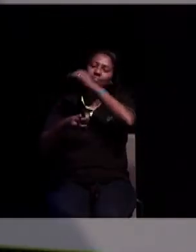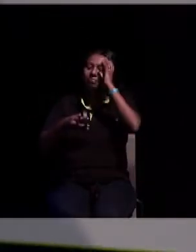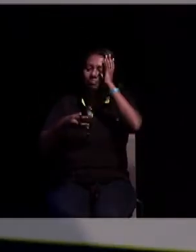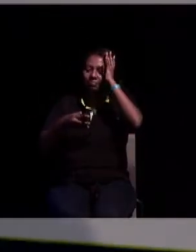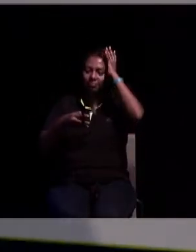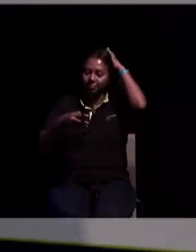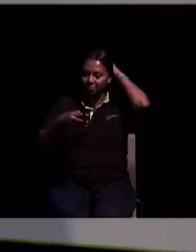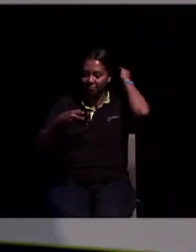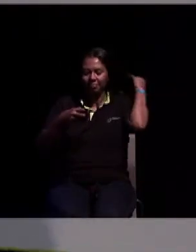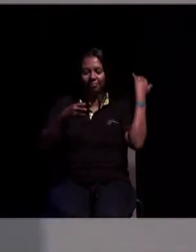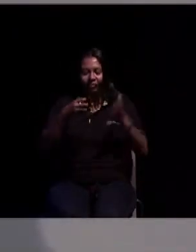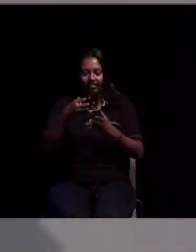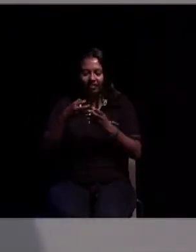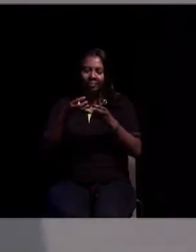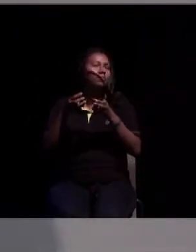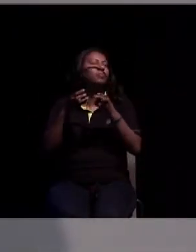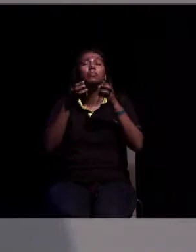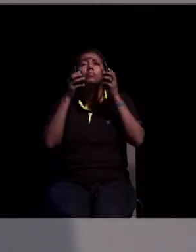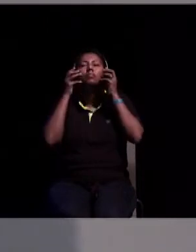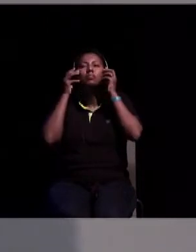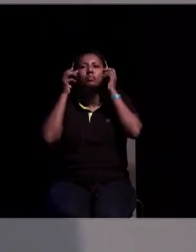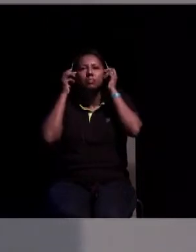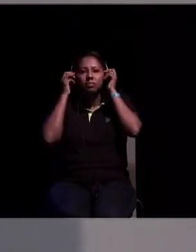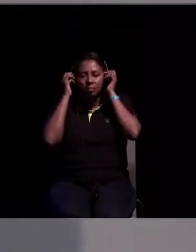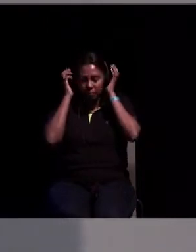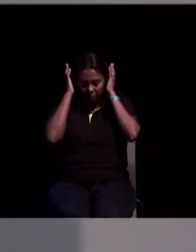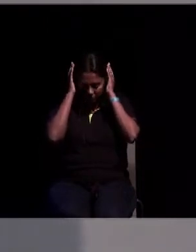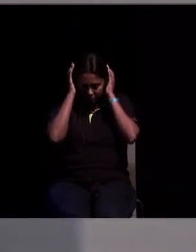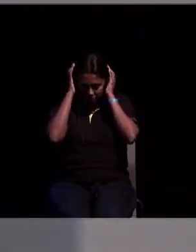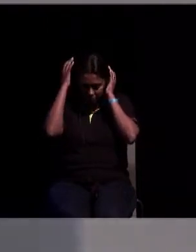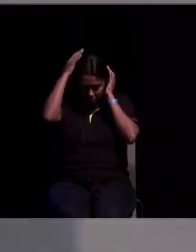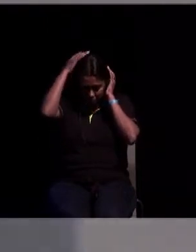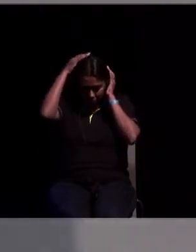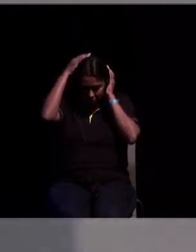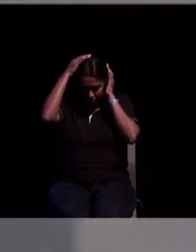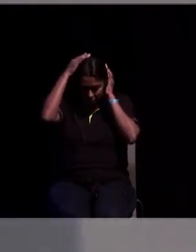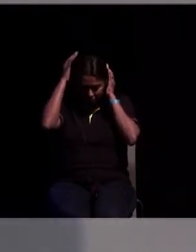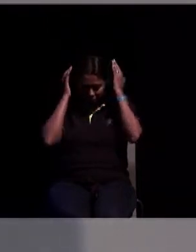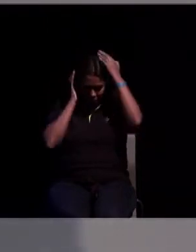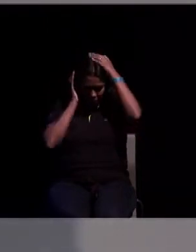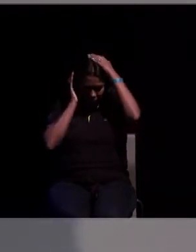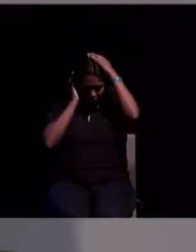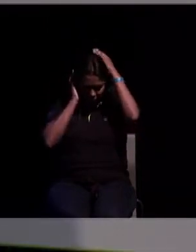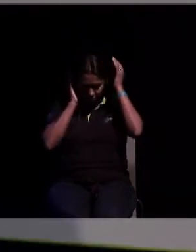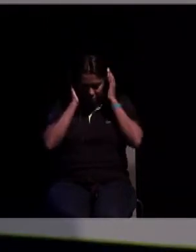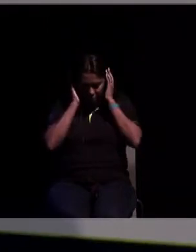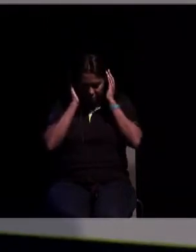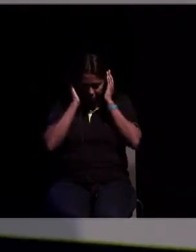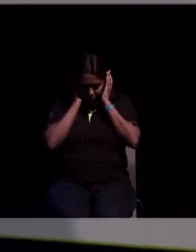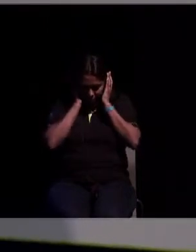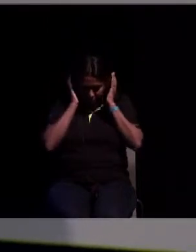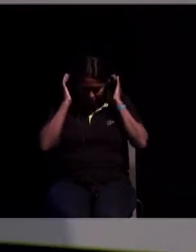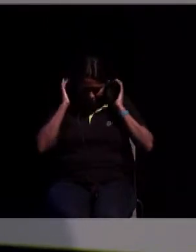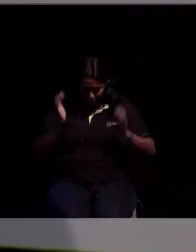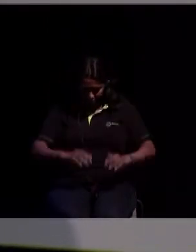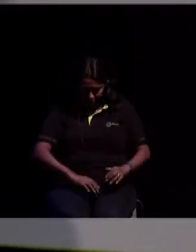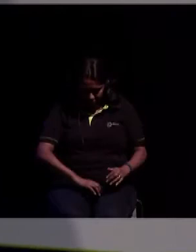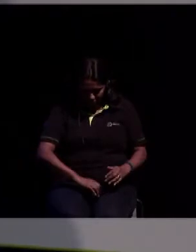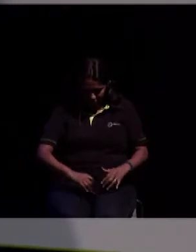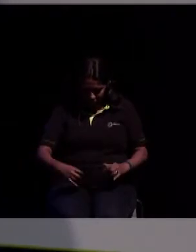comité organizador, a CESG Sao Paulo, por invitarnos a este evento, a este seminario